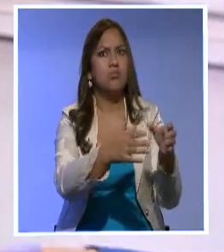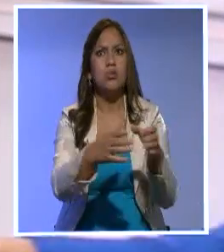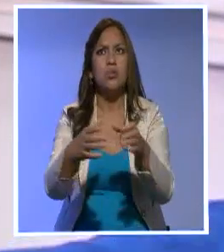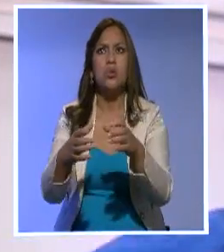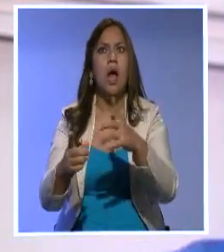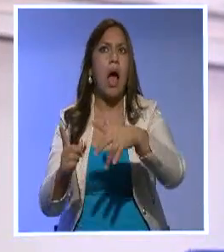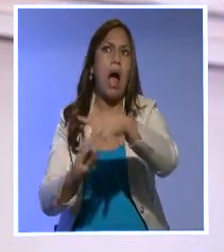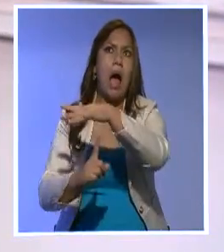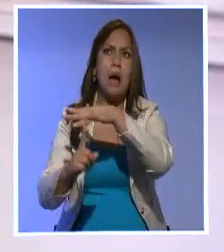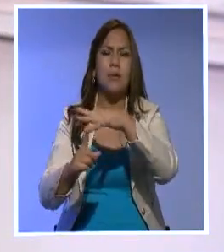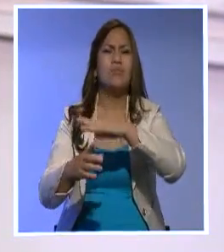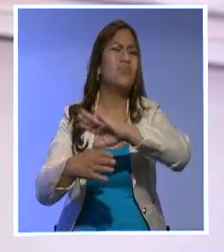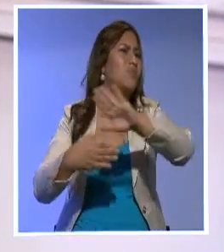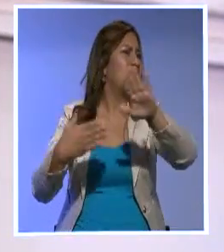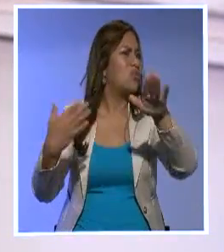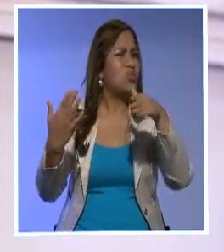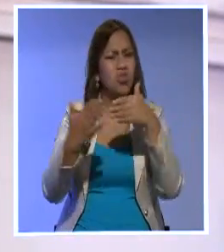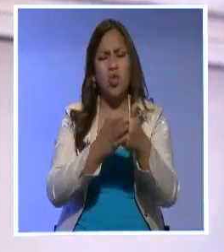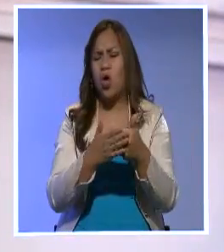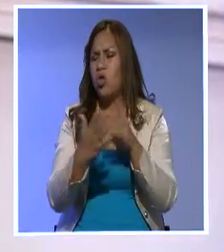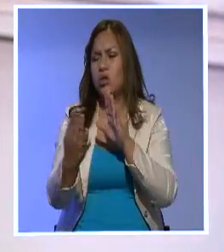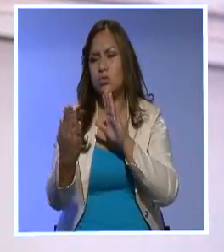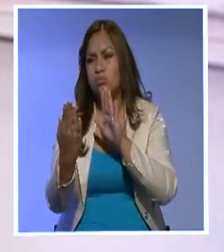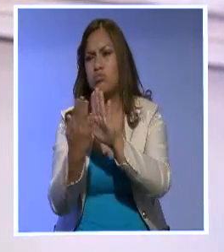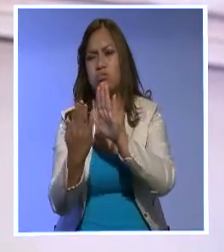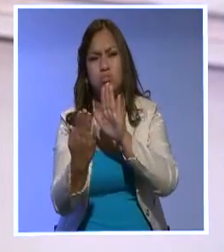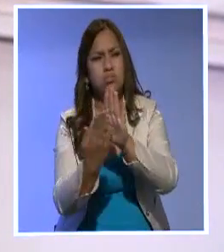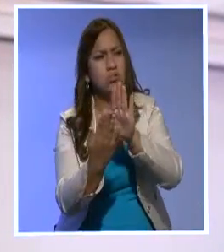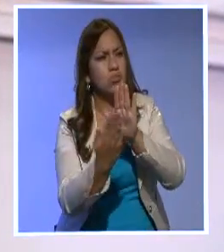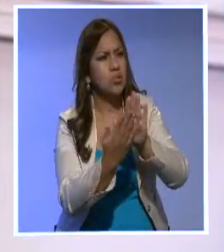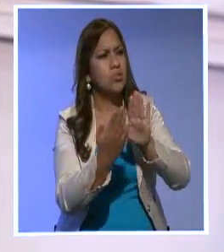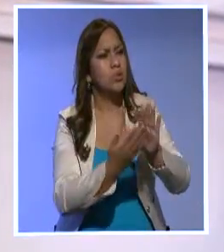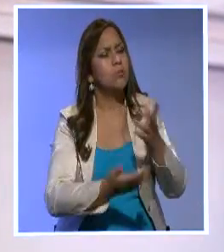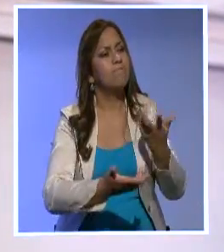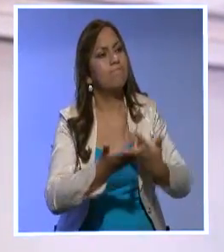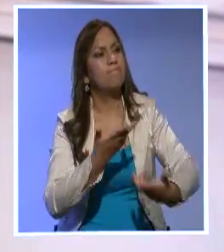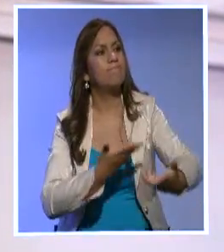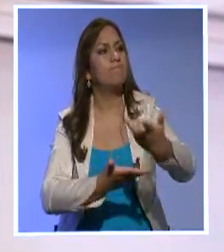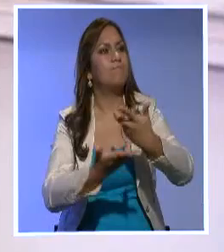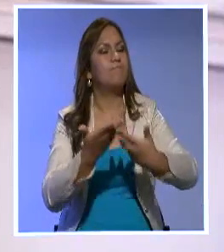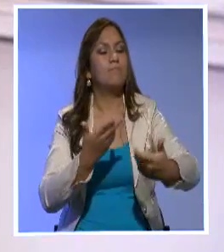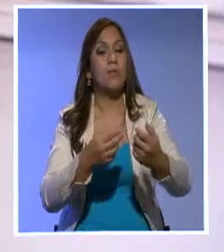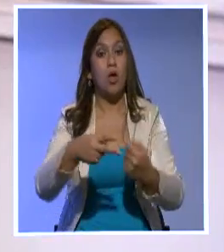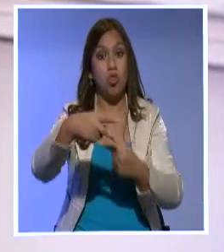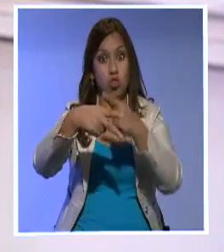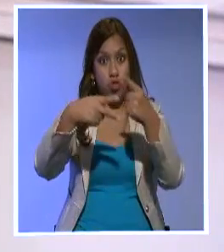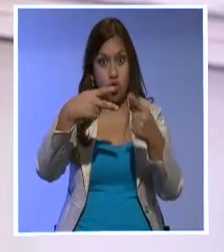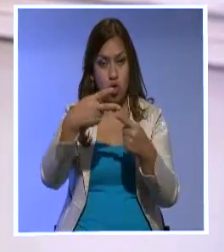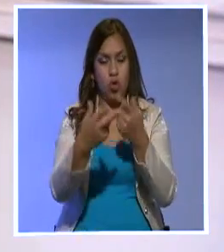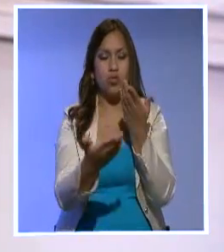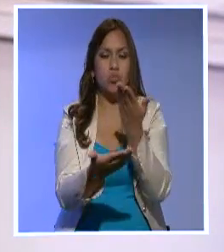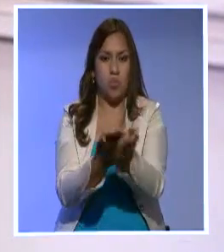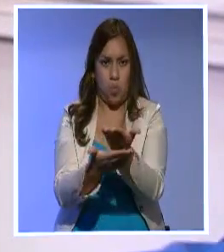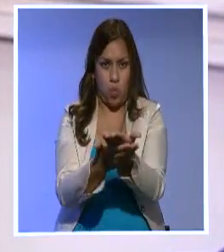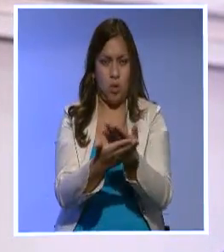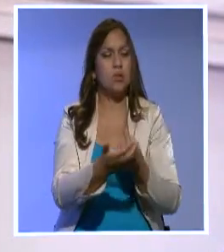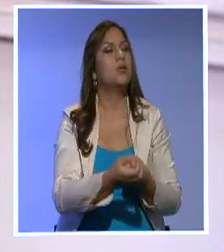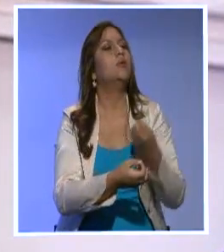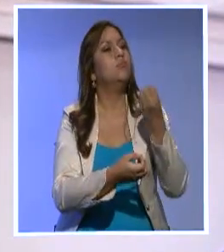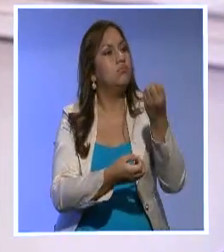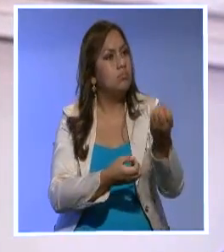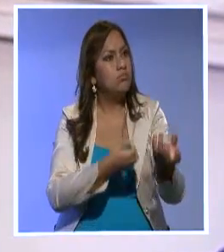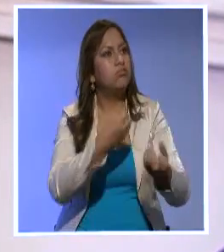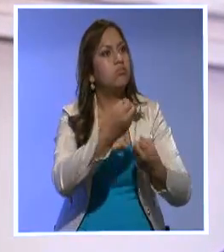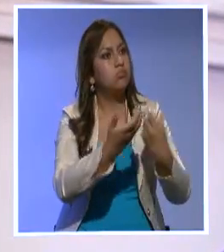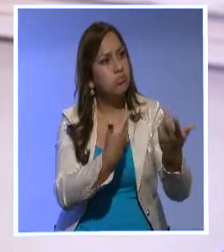sobre el tema de estas dos propuestas de ley y la hemos seguido socializando en todos los espacios de nuestro país y en todos los